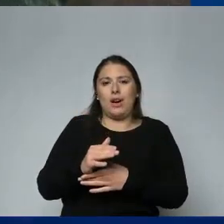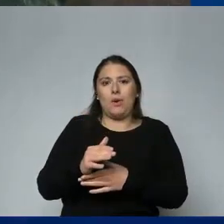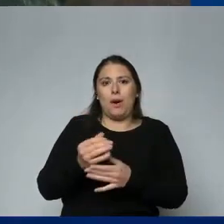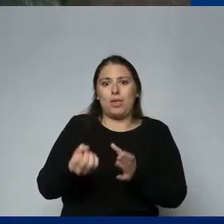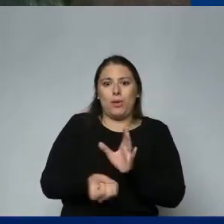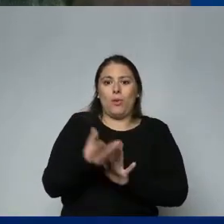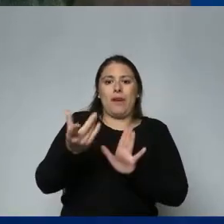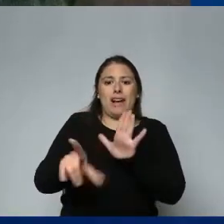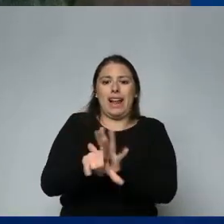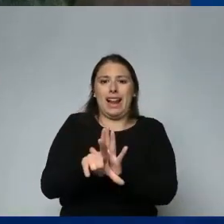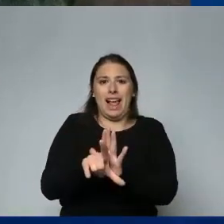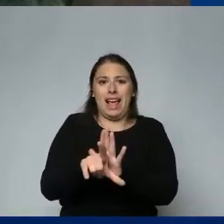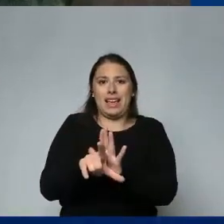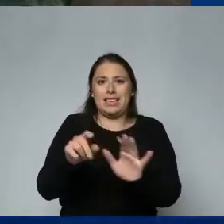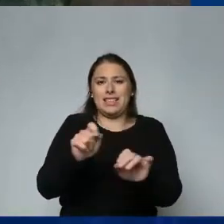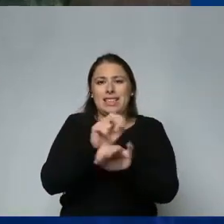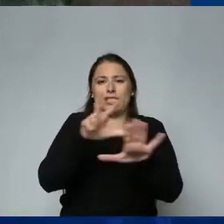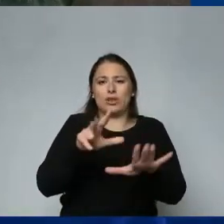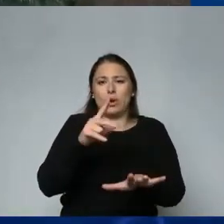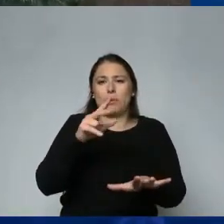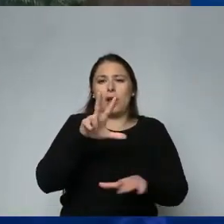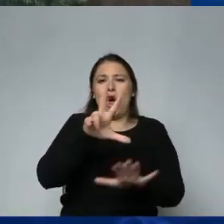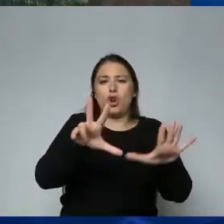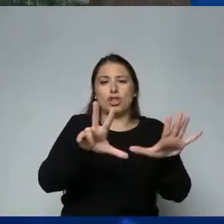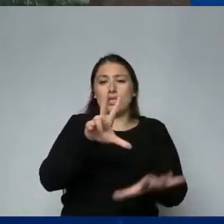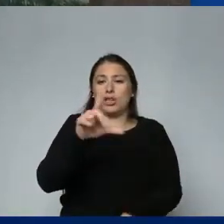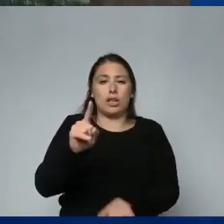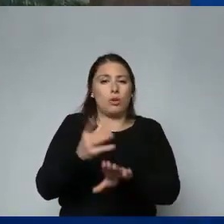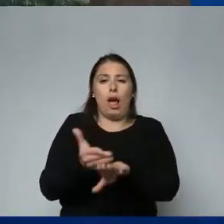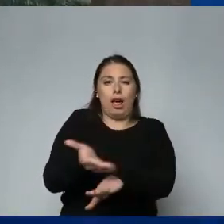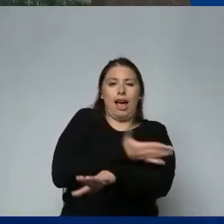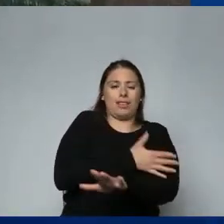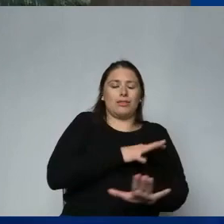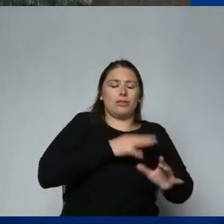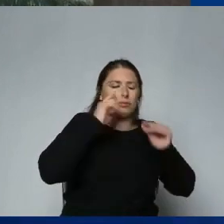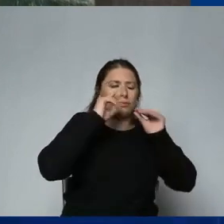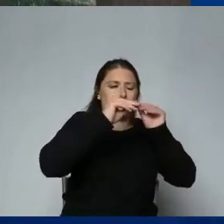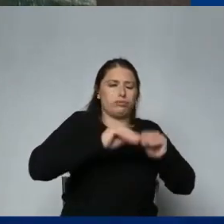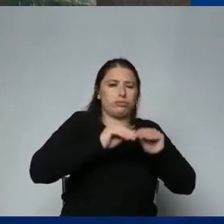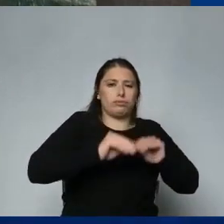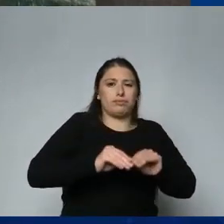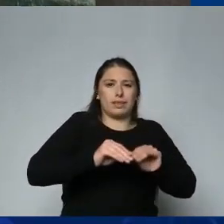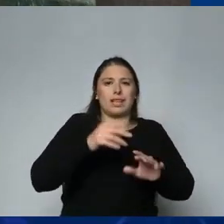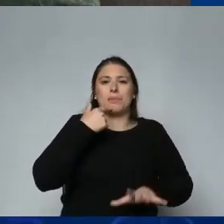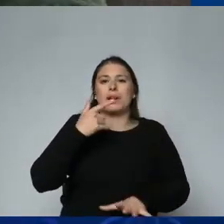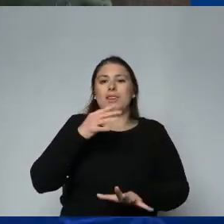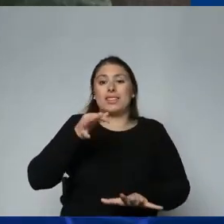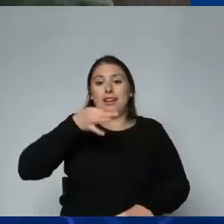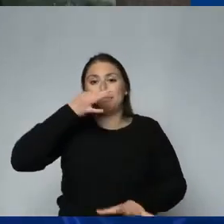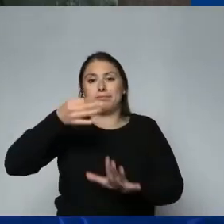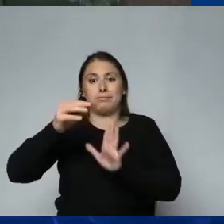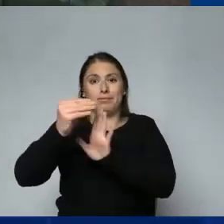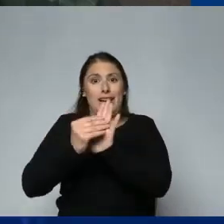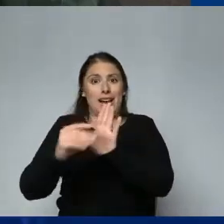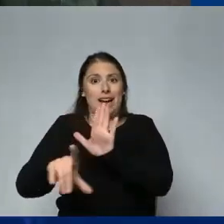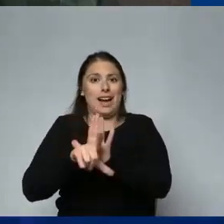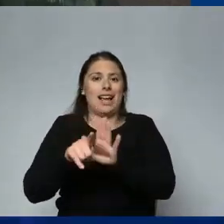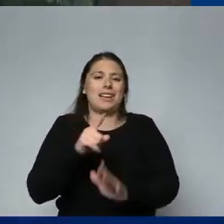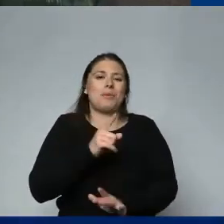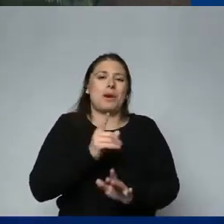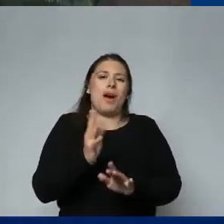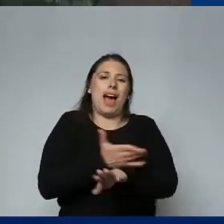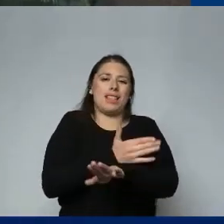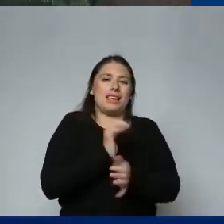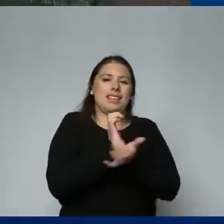ley de la 18.831, que fue dictada después de la sentencia Gelman. En realidad,